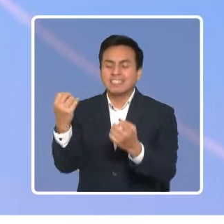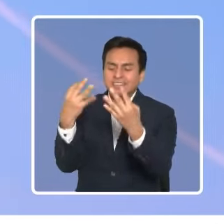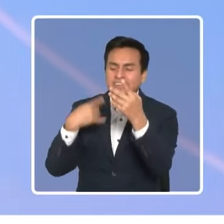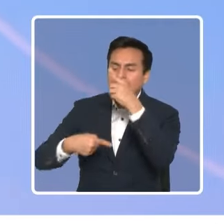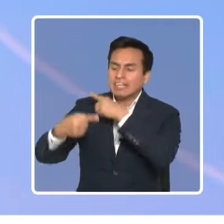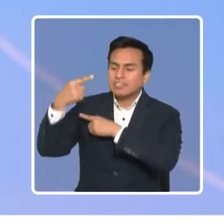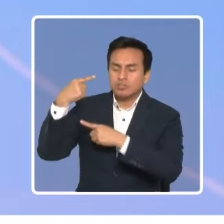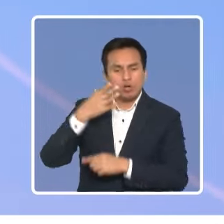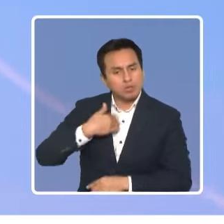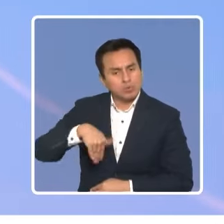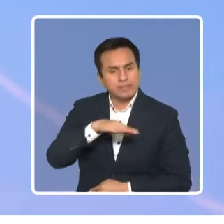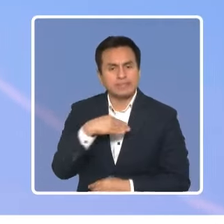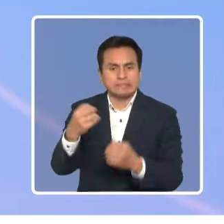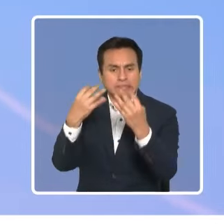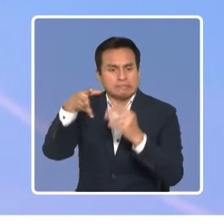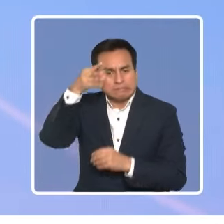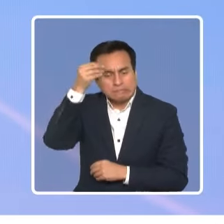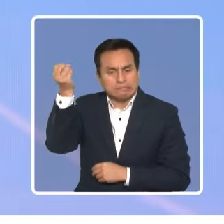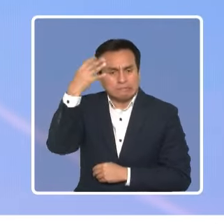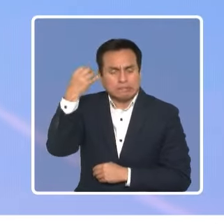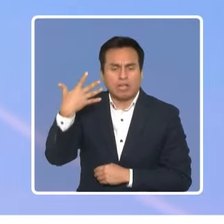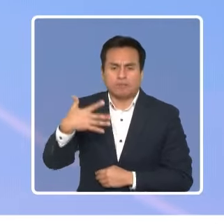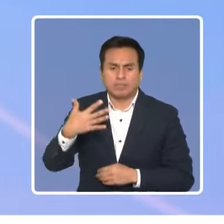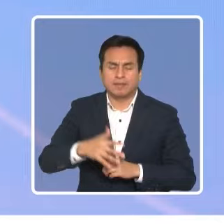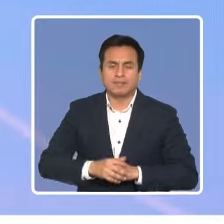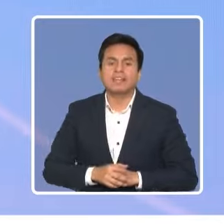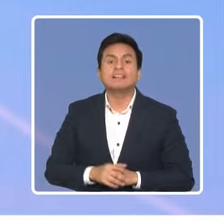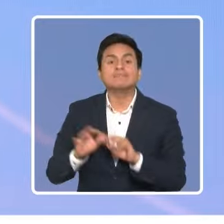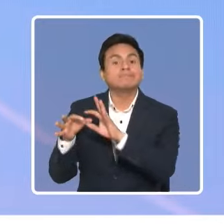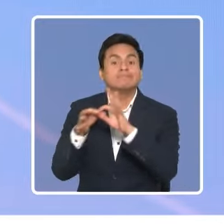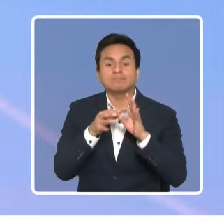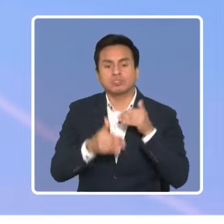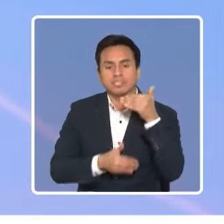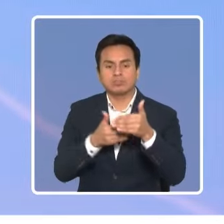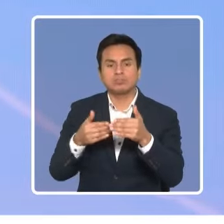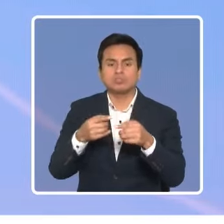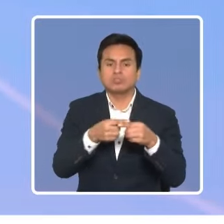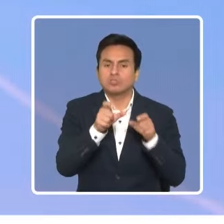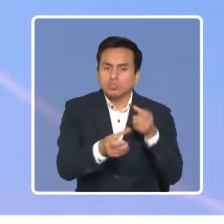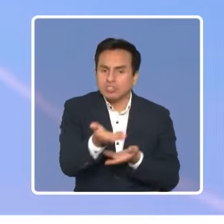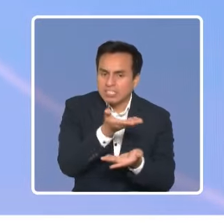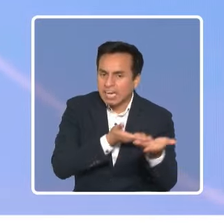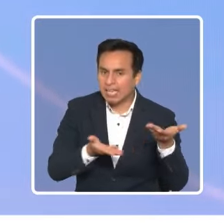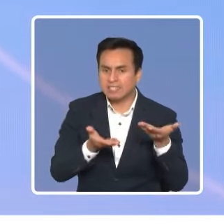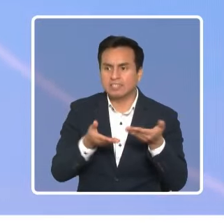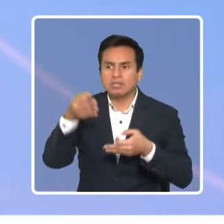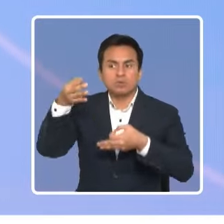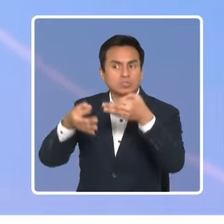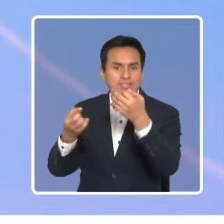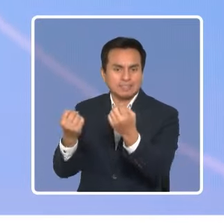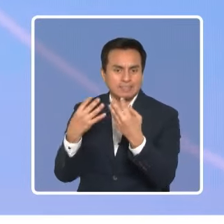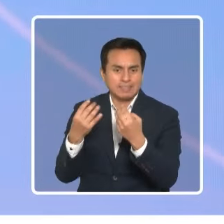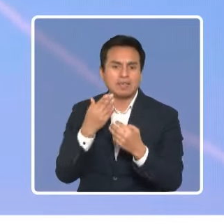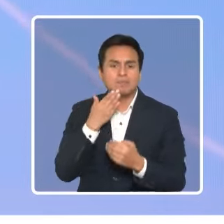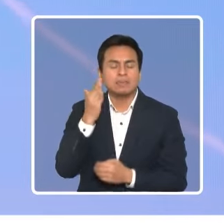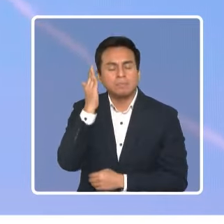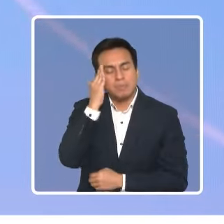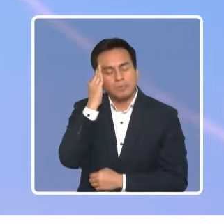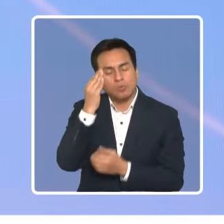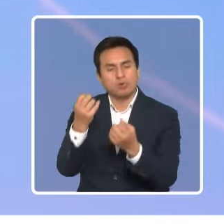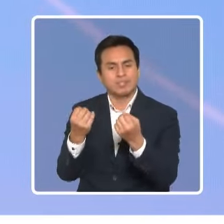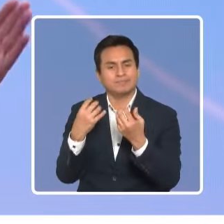nuestra historia lecciones fundamentales sobre procesos sociales, sobre justicia y